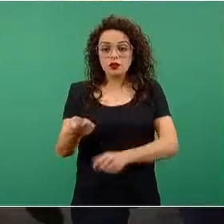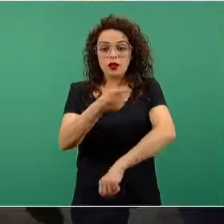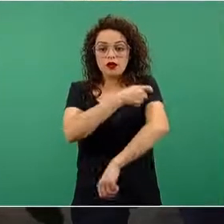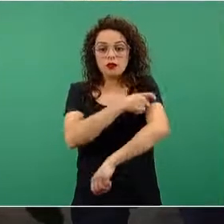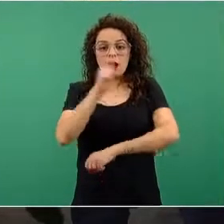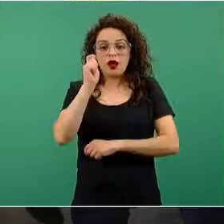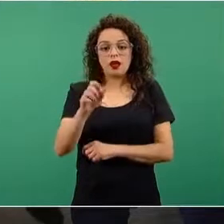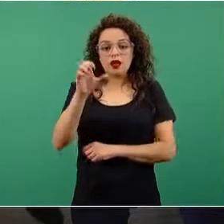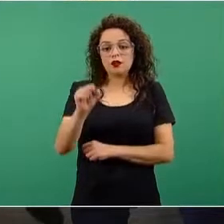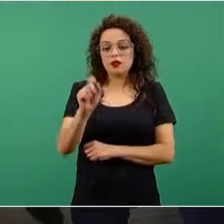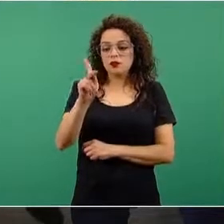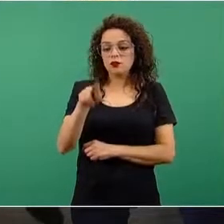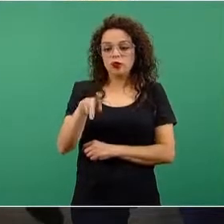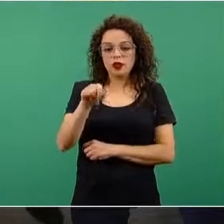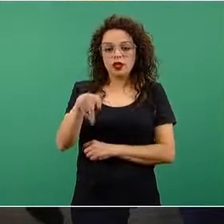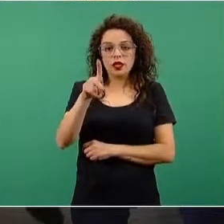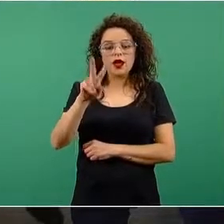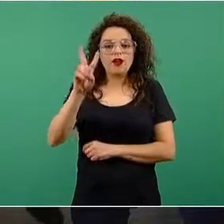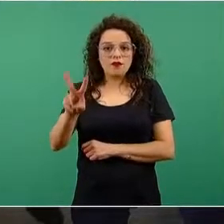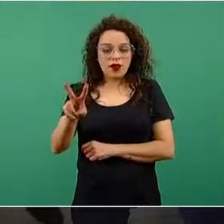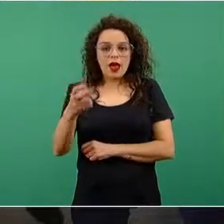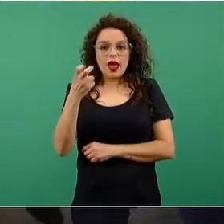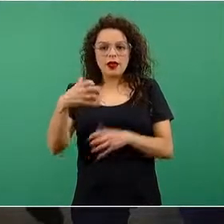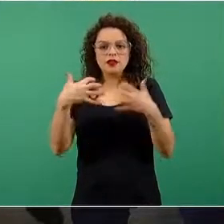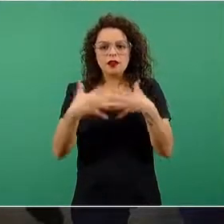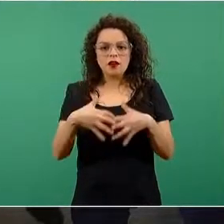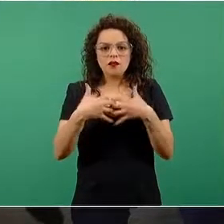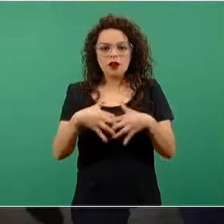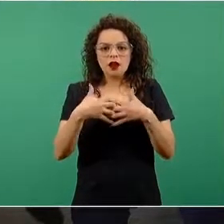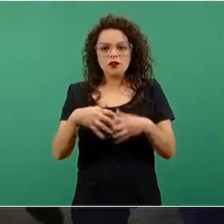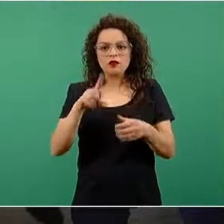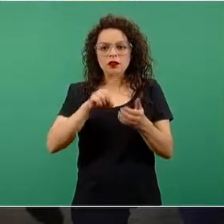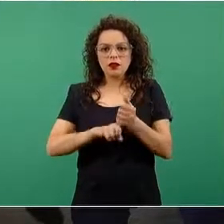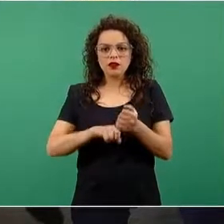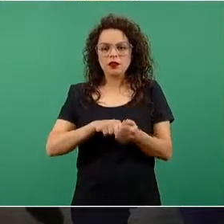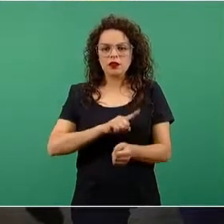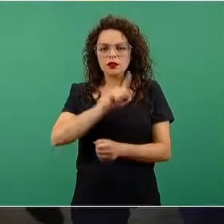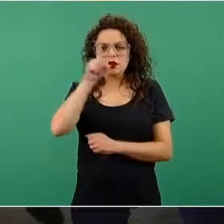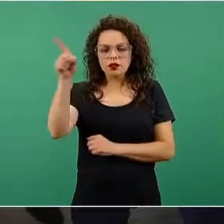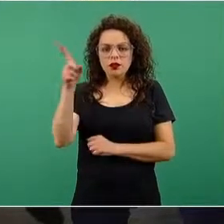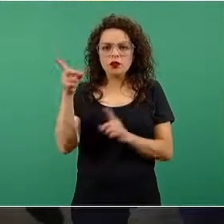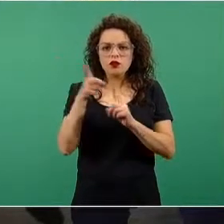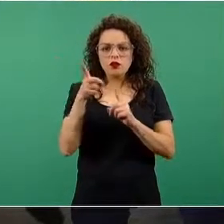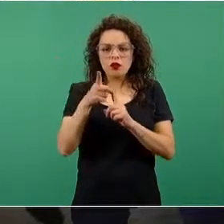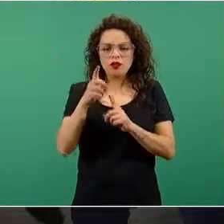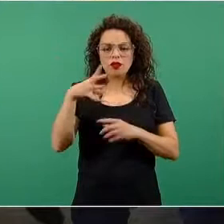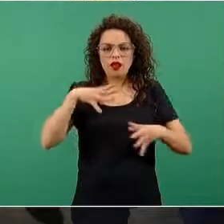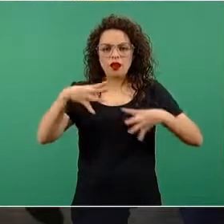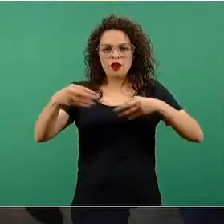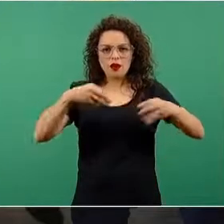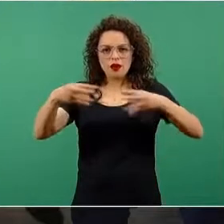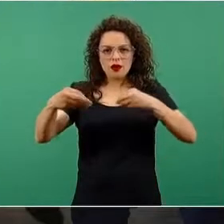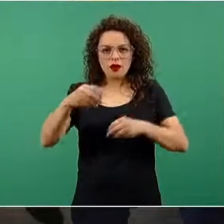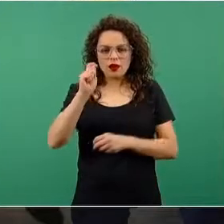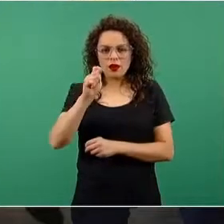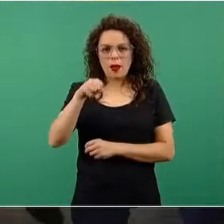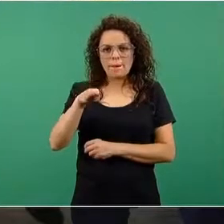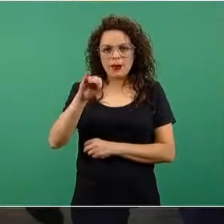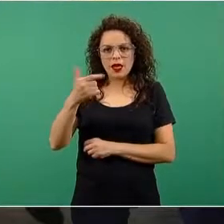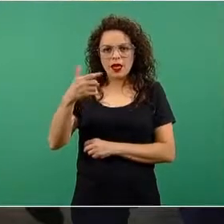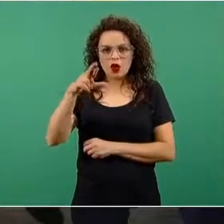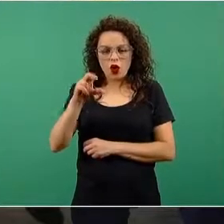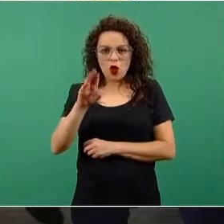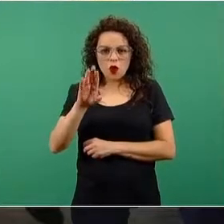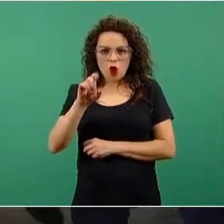V. Esta vacuna fabricada por el Centro Gamaleya de Epidemiología y Microbiología de